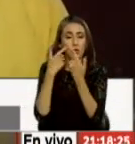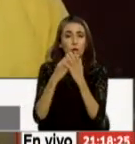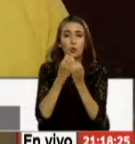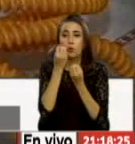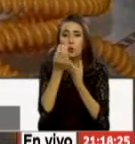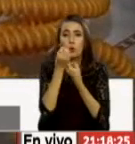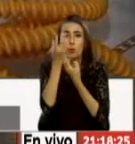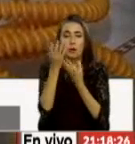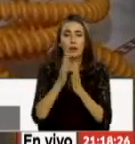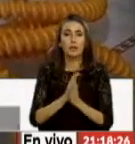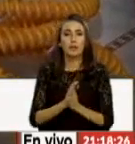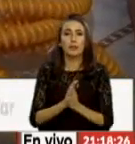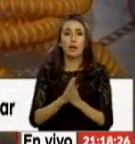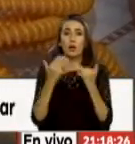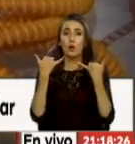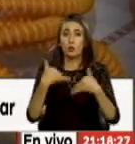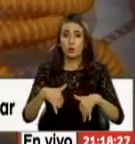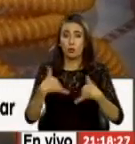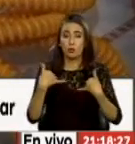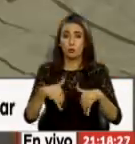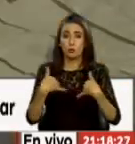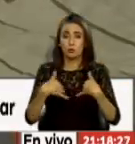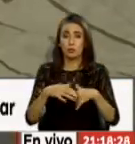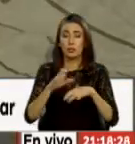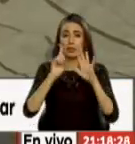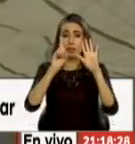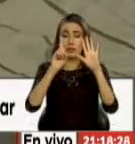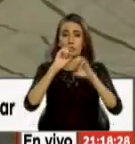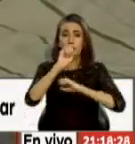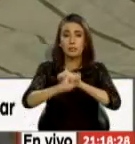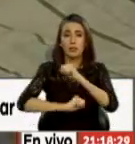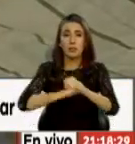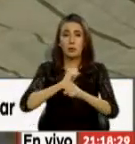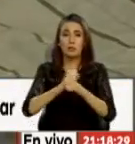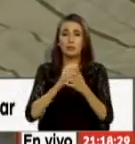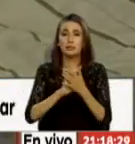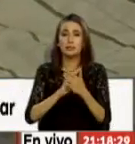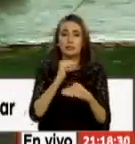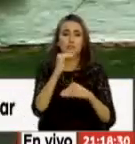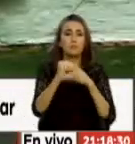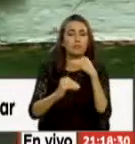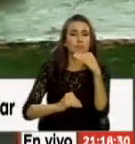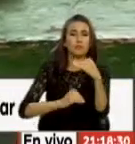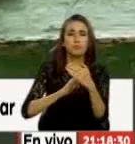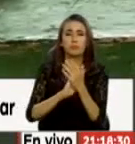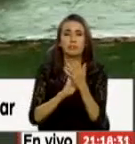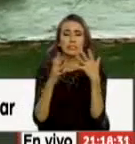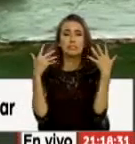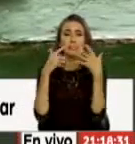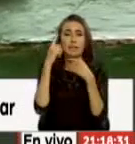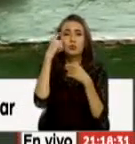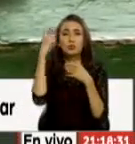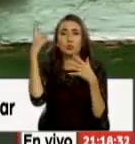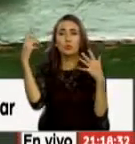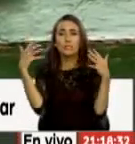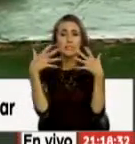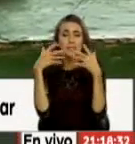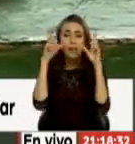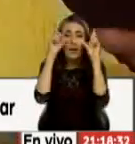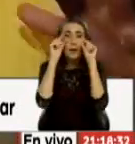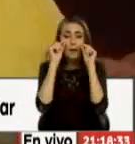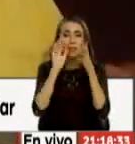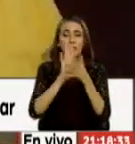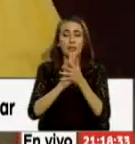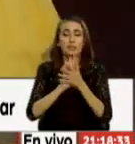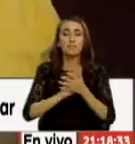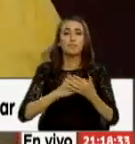prácticamente al aire libre. Los juguetes de la menor de 6 años y las constantes pesadillas manifiestan el trauma, lo que genera